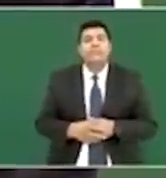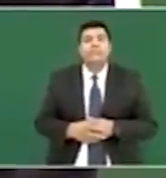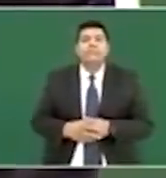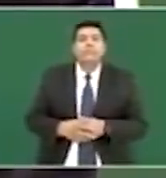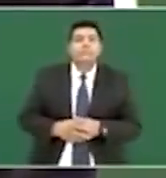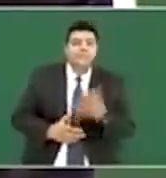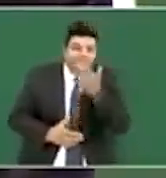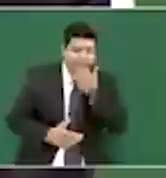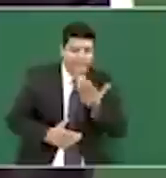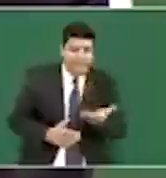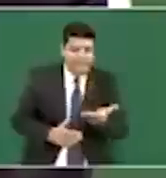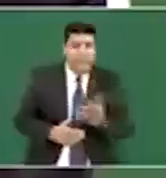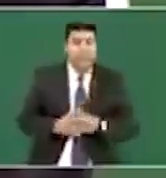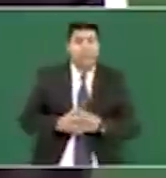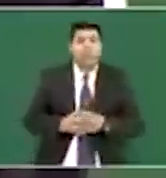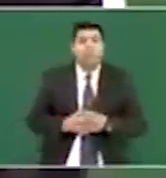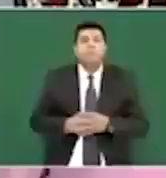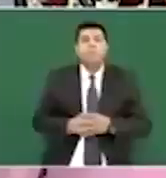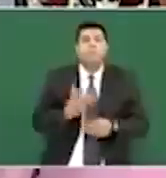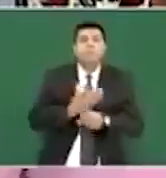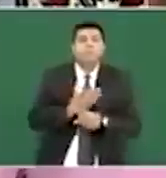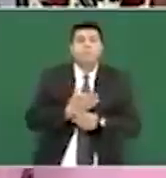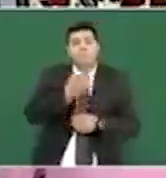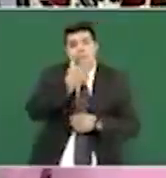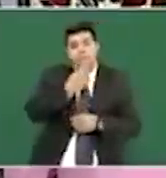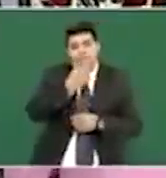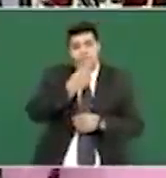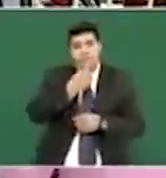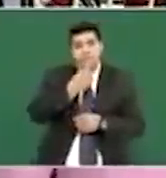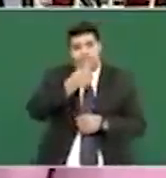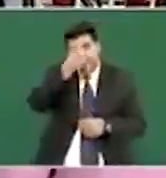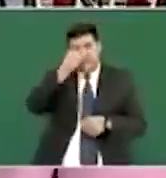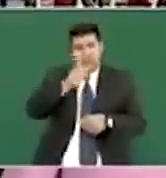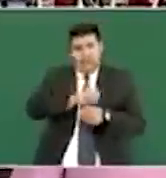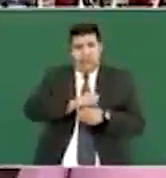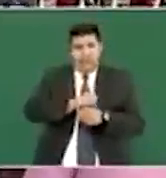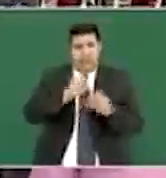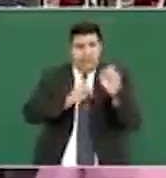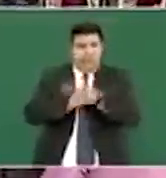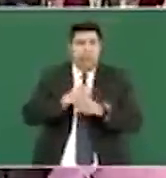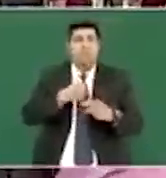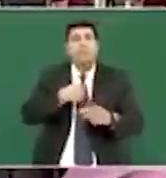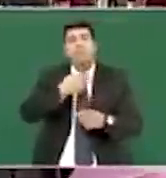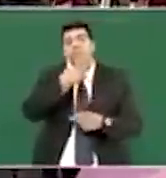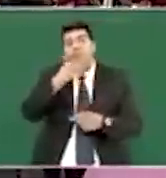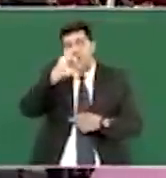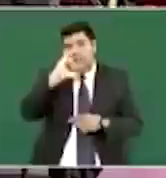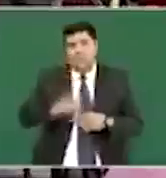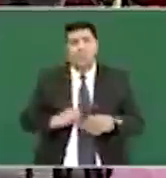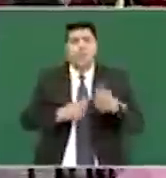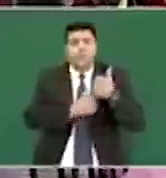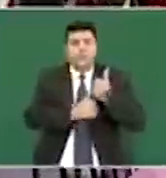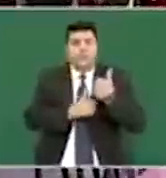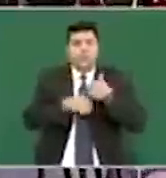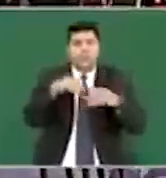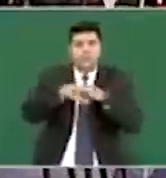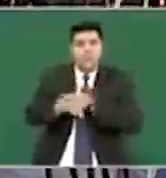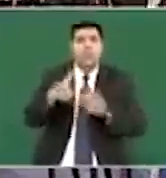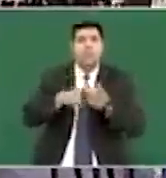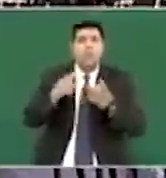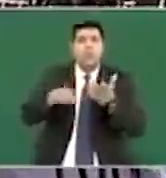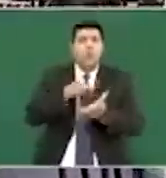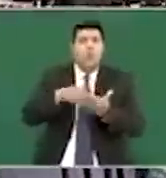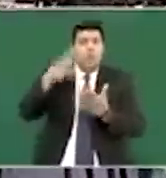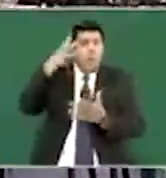aquí el secretario de Marina nos va a informar de una visita que hicieron a la aduana de